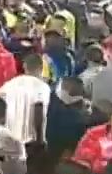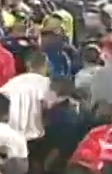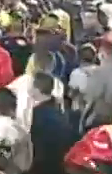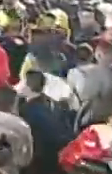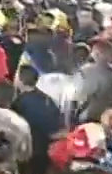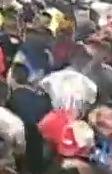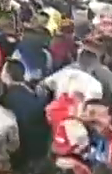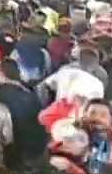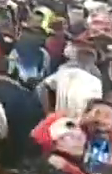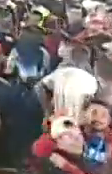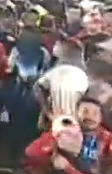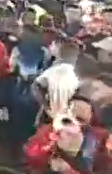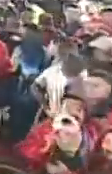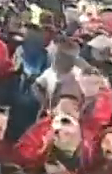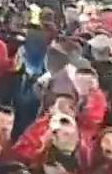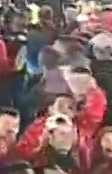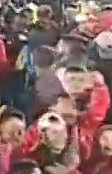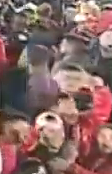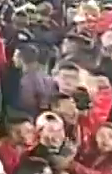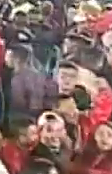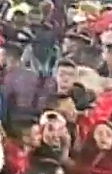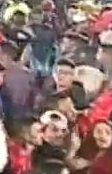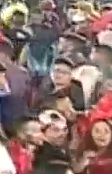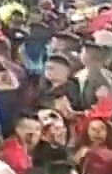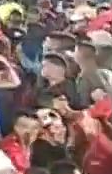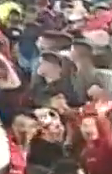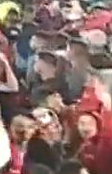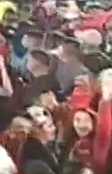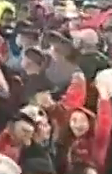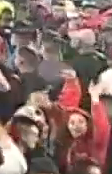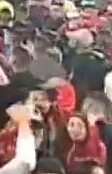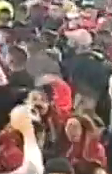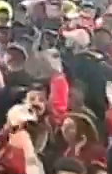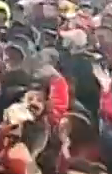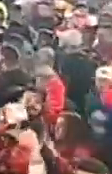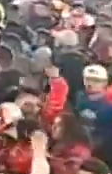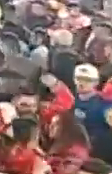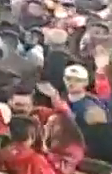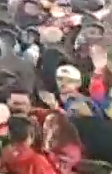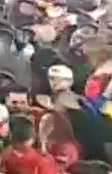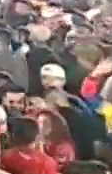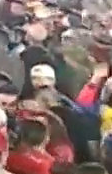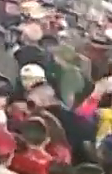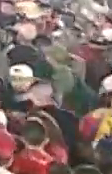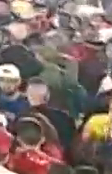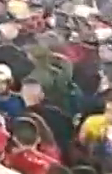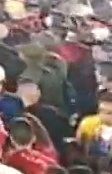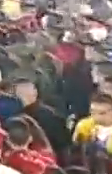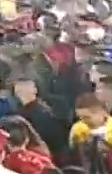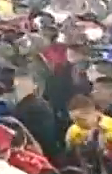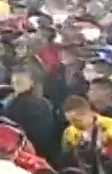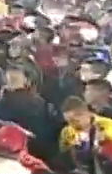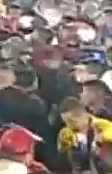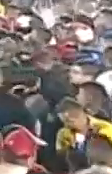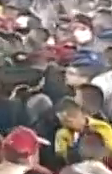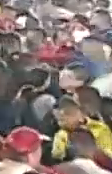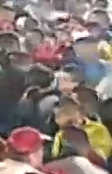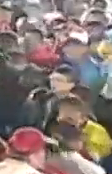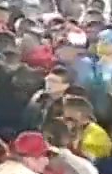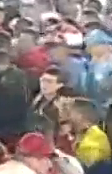estratégicos para lo que será la fuerza de la gran misión Juventud Venezuela. Con esta